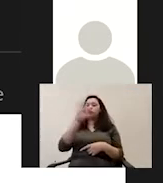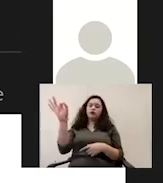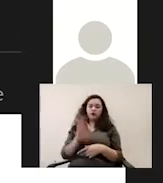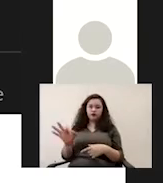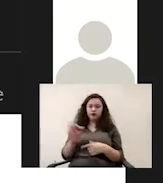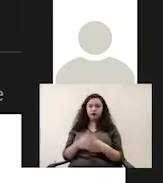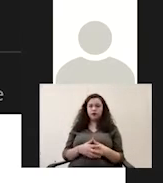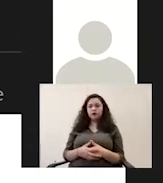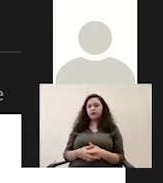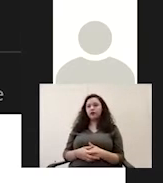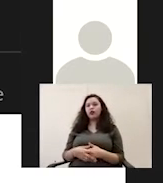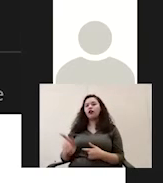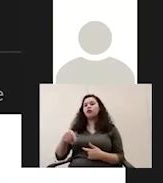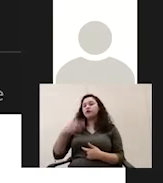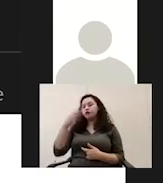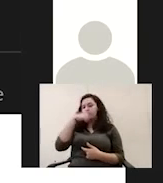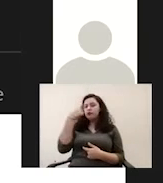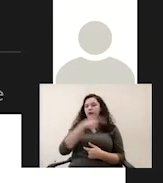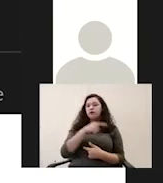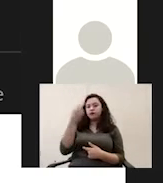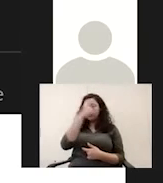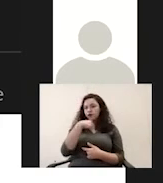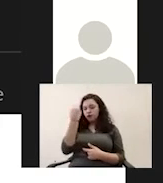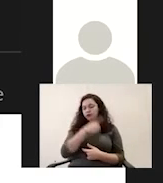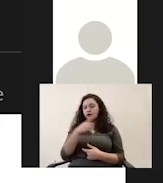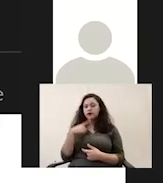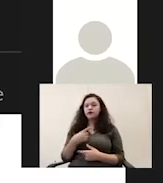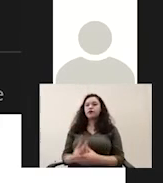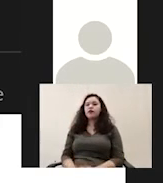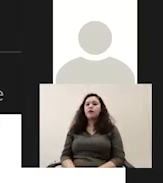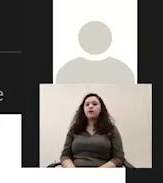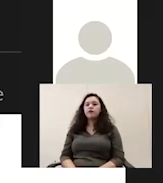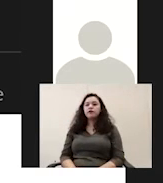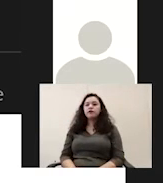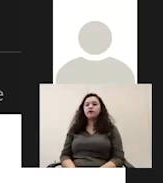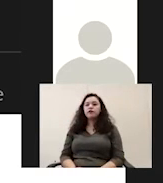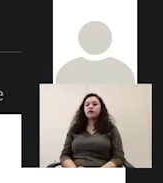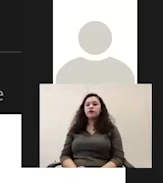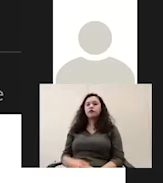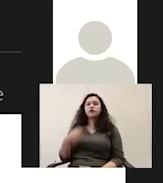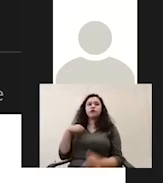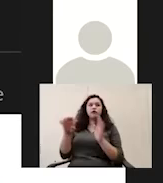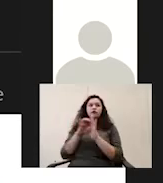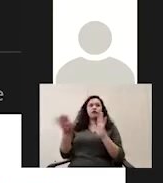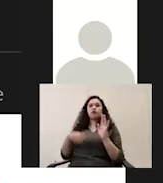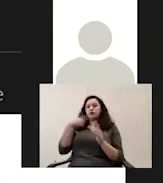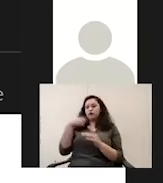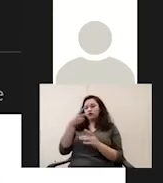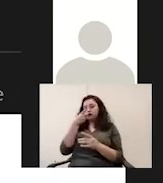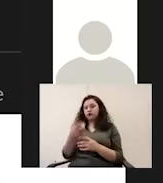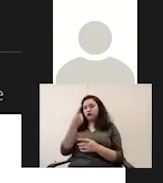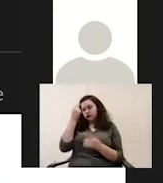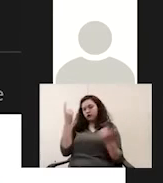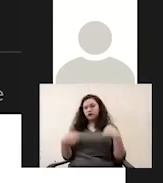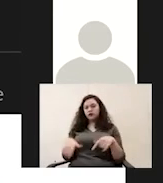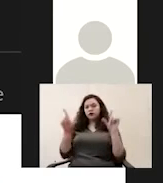pero finalmente ustedes tienen que checar. Yo les doy este ejemplo de esta presentación